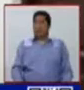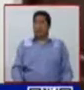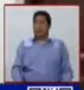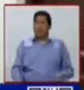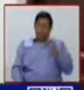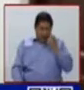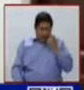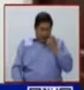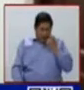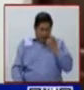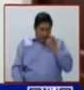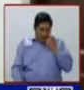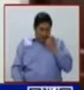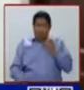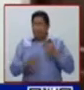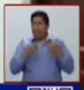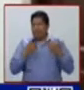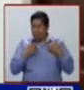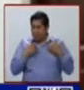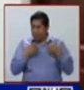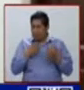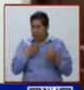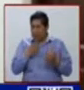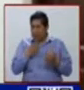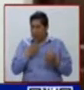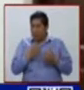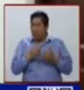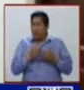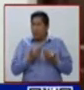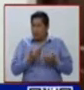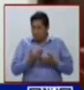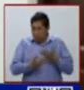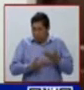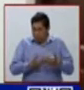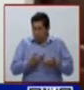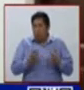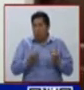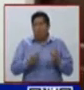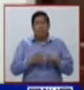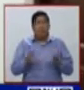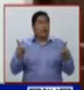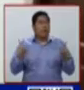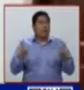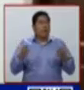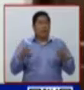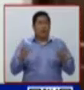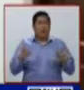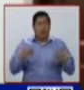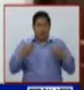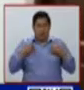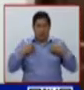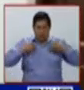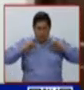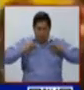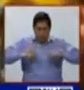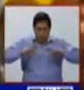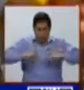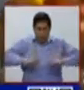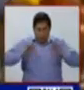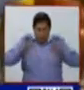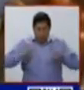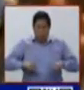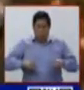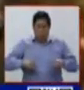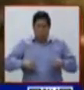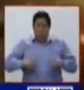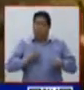Ya preliminarmente tenemos algunos indicios de cómo se ha suscitado el mismo, sin embargo, una vez que tengamos los exámenes vamos a poder ya